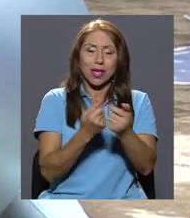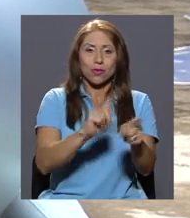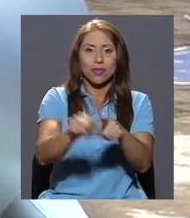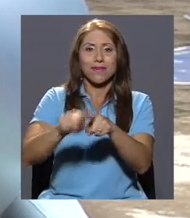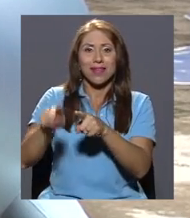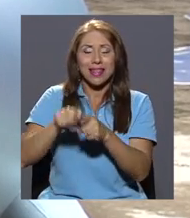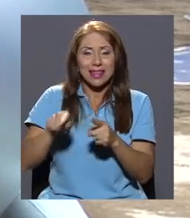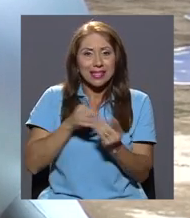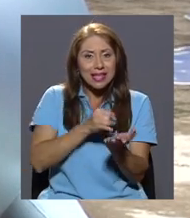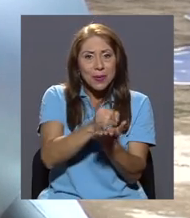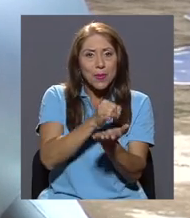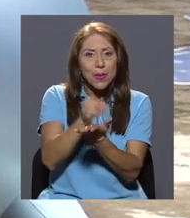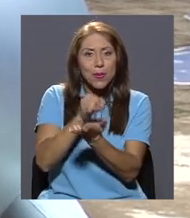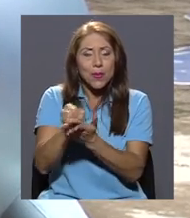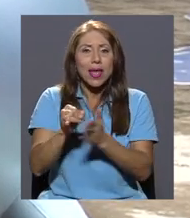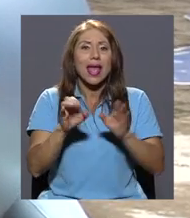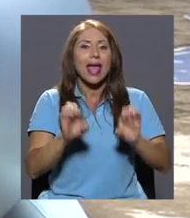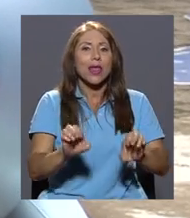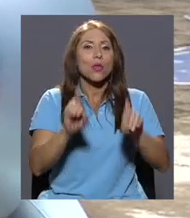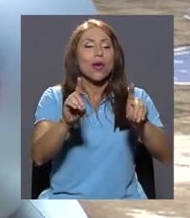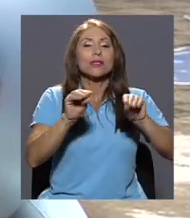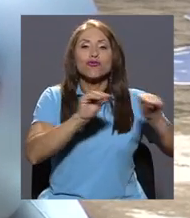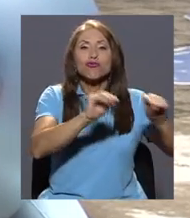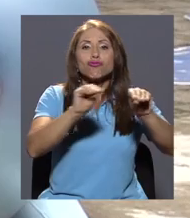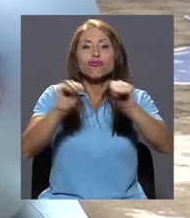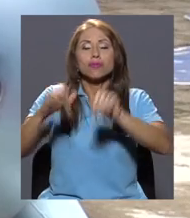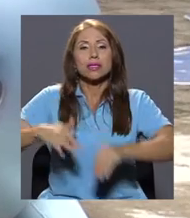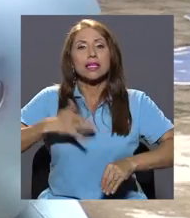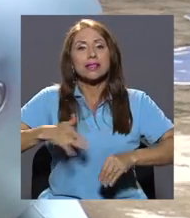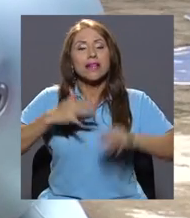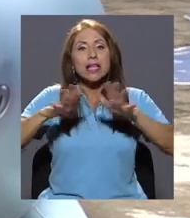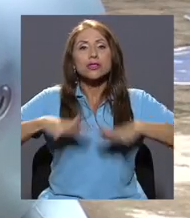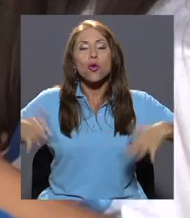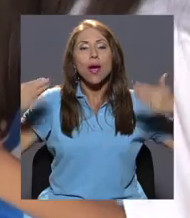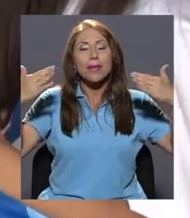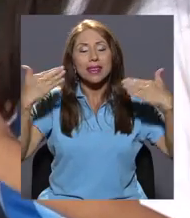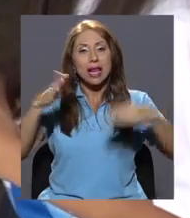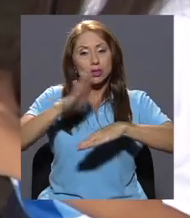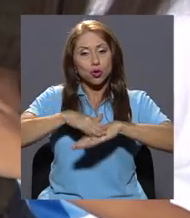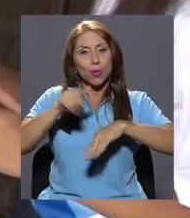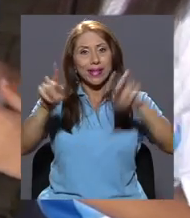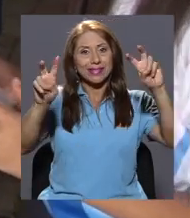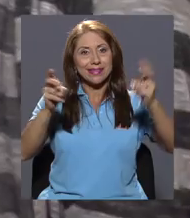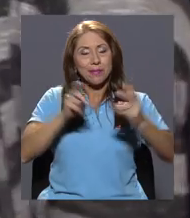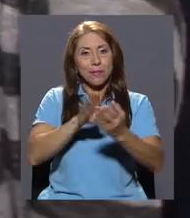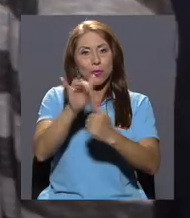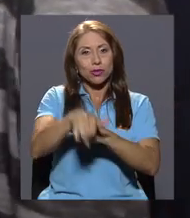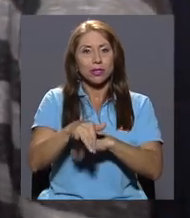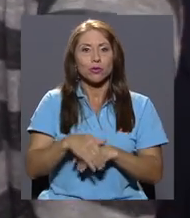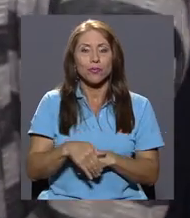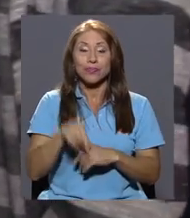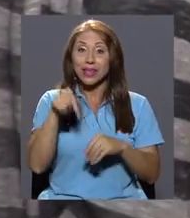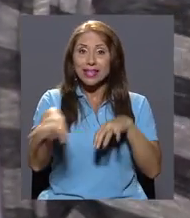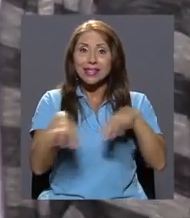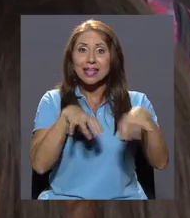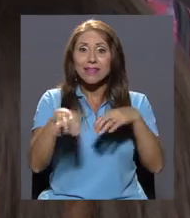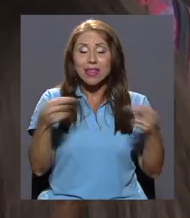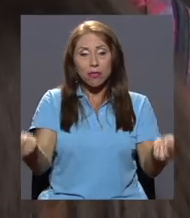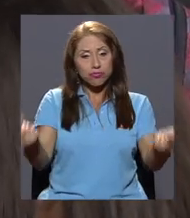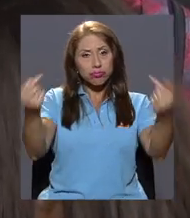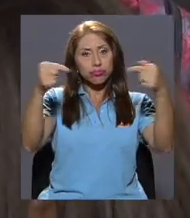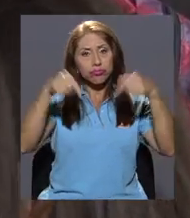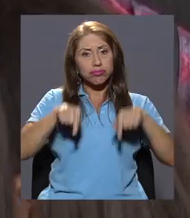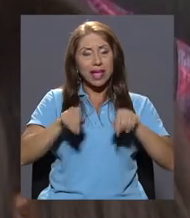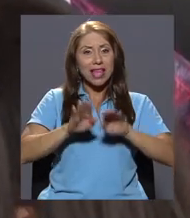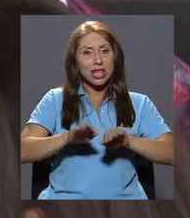la investigación y de la educación y sensibilización ambiental en torno al proyecto. En esta actividad se hicieron